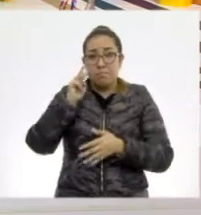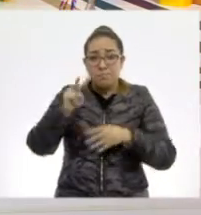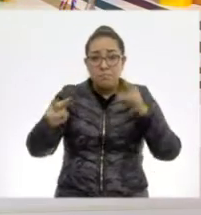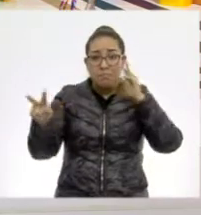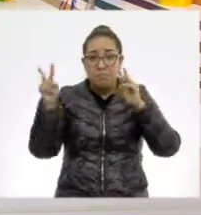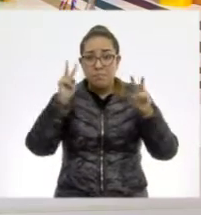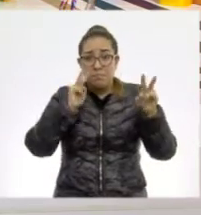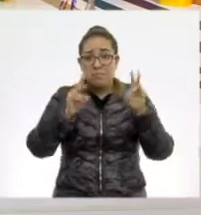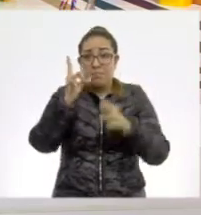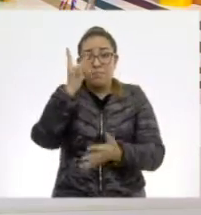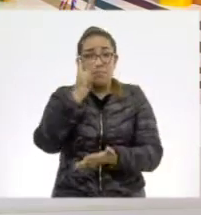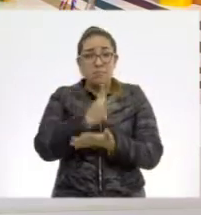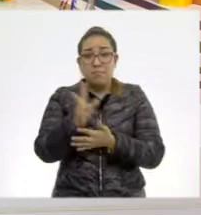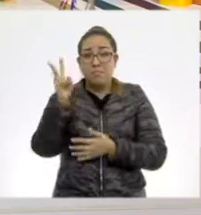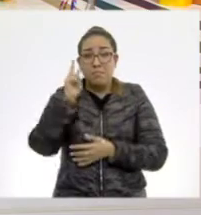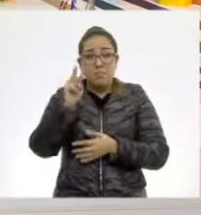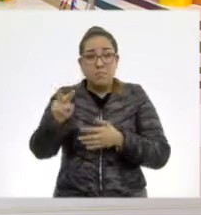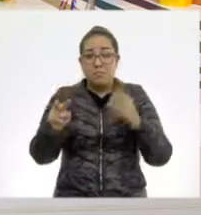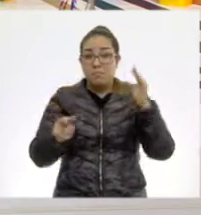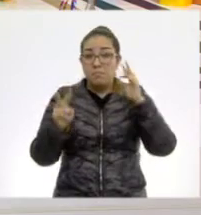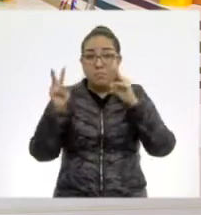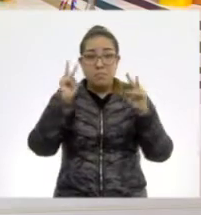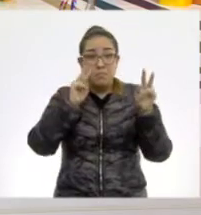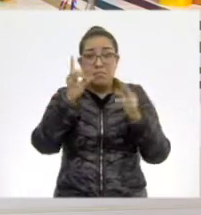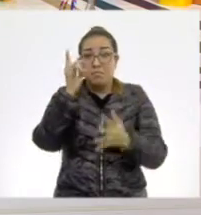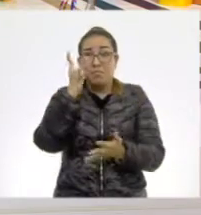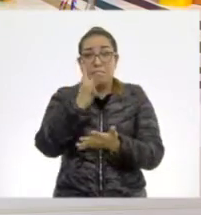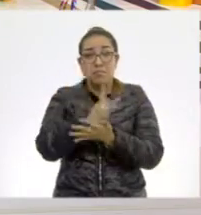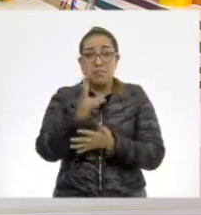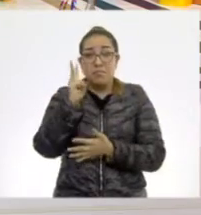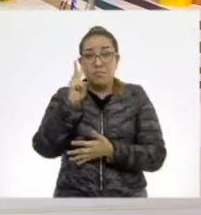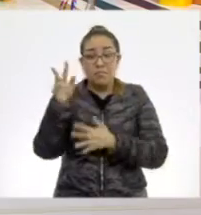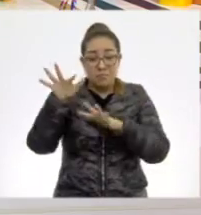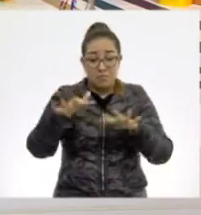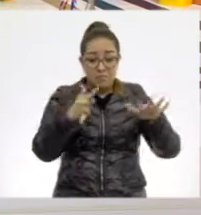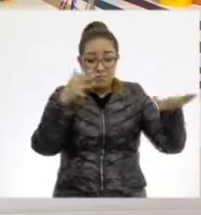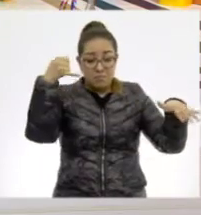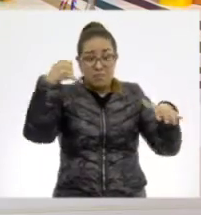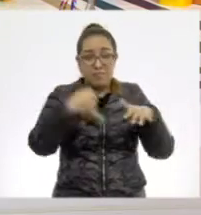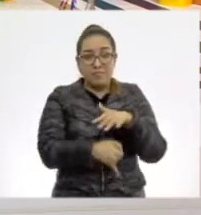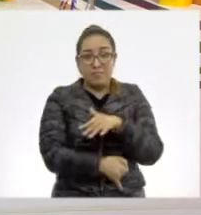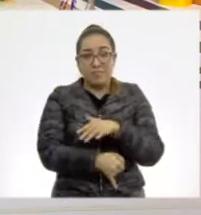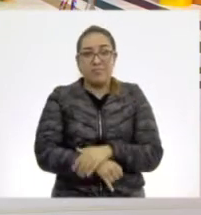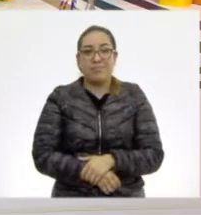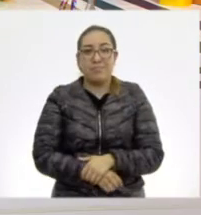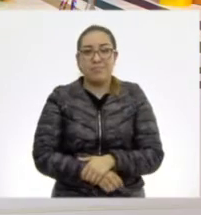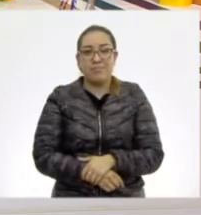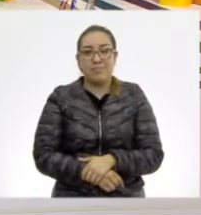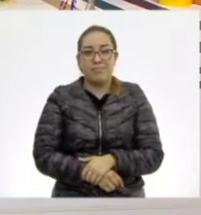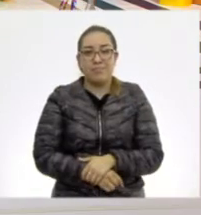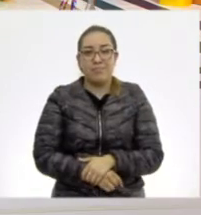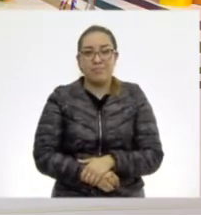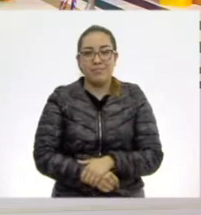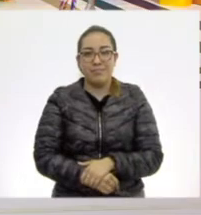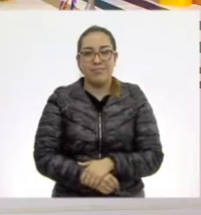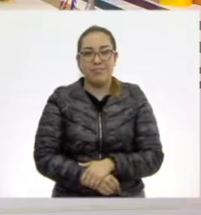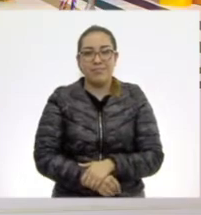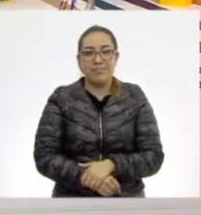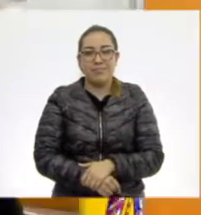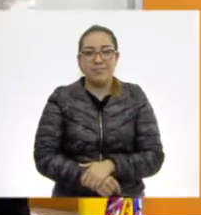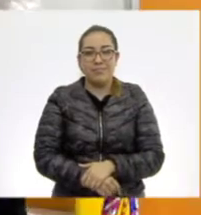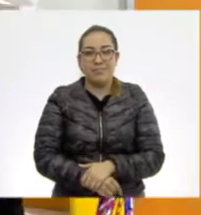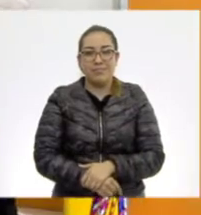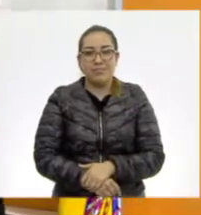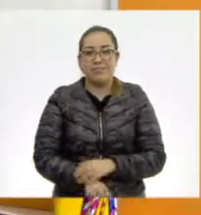podía ver y ver. Y lo único que pudo ver y ver fue el fondo de la mar. ¡Ah, excelente! Ya